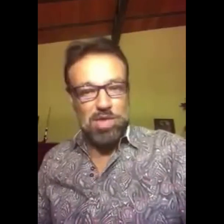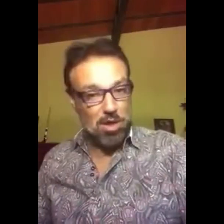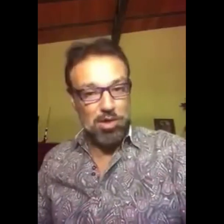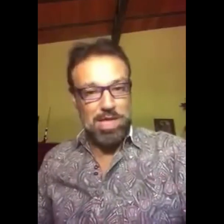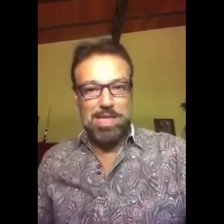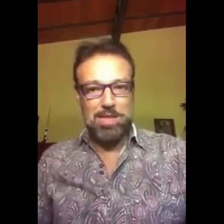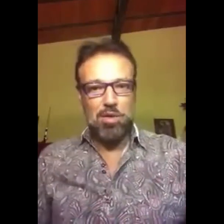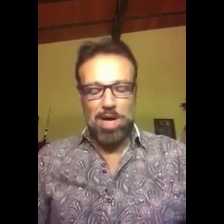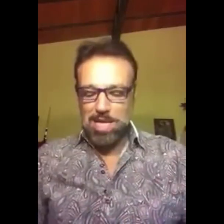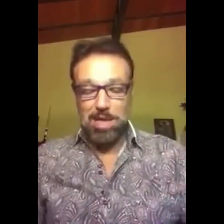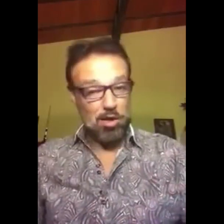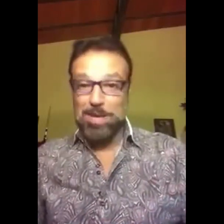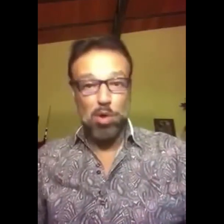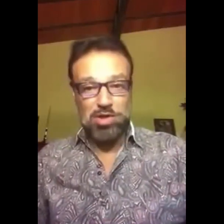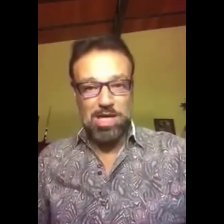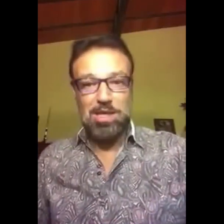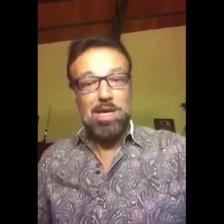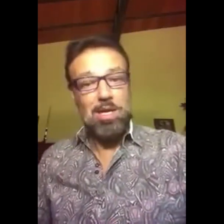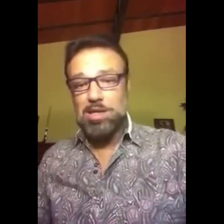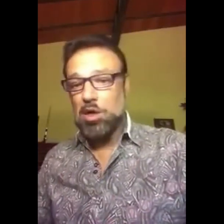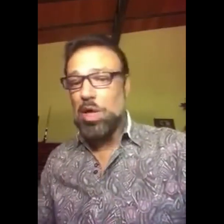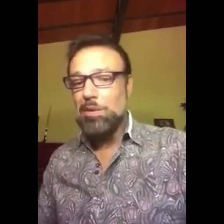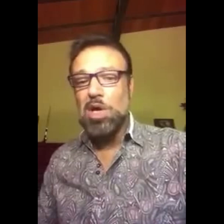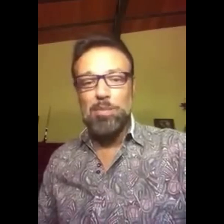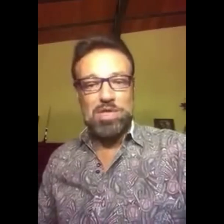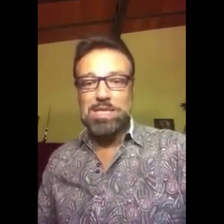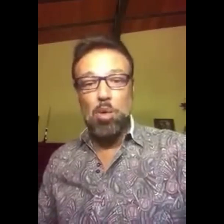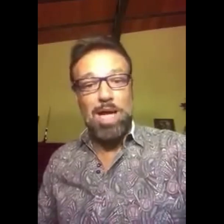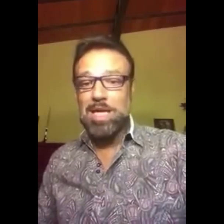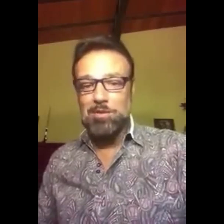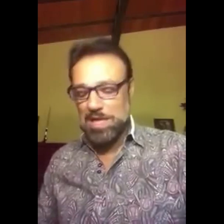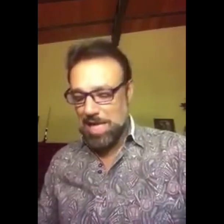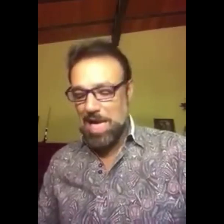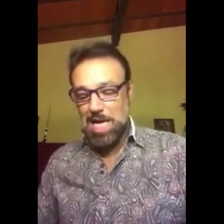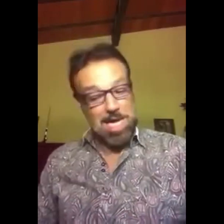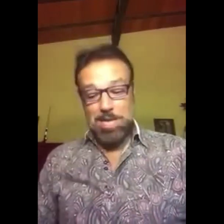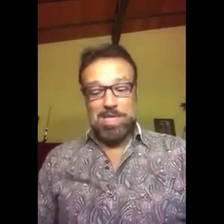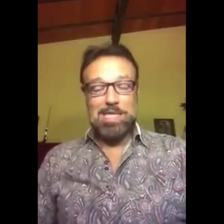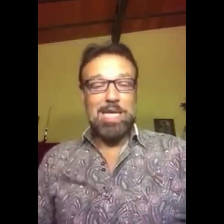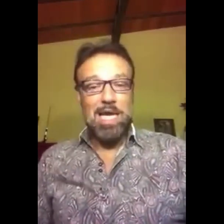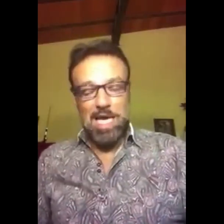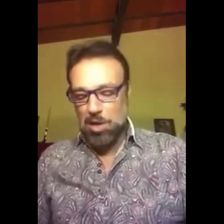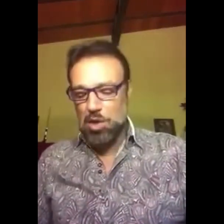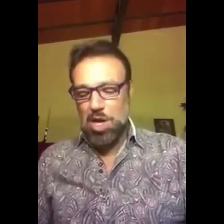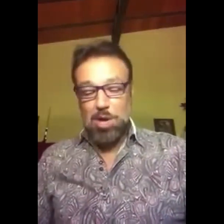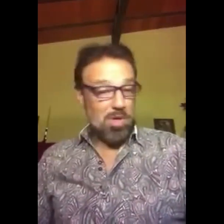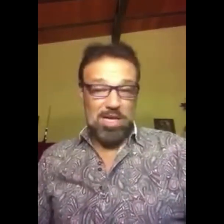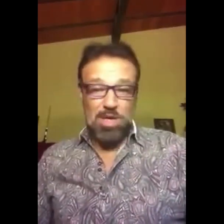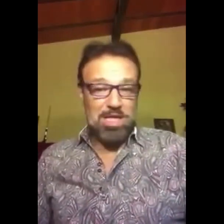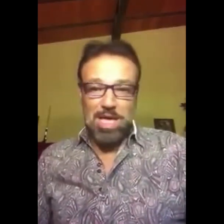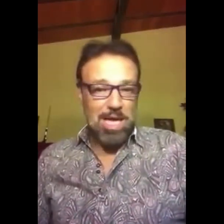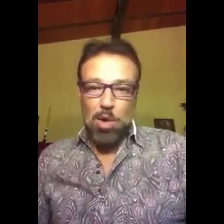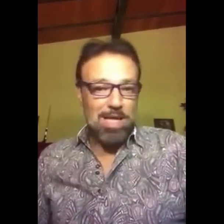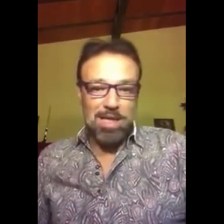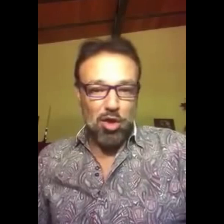se va a enterar de muchas cosas, el señor Duhalde, que los apoya. Señor Duhalde, vos que apoyás a Huatre y a Ramón Ayala, vas a salir asqueado, porque